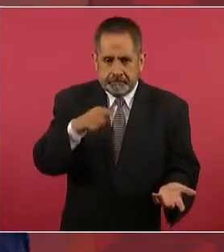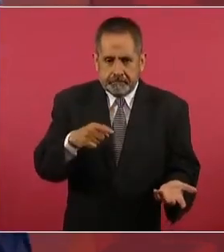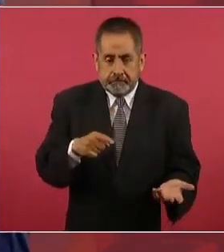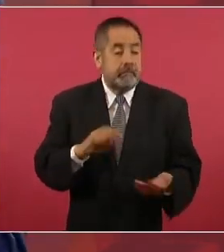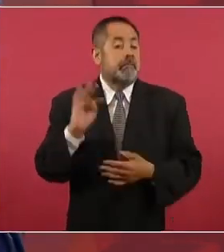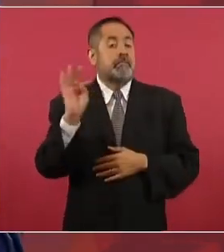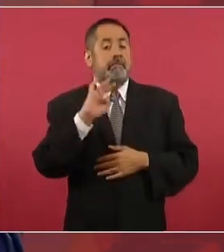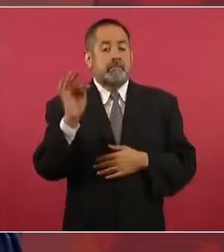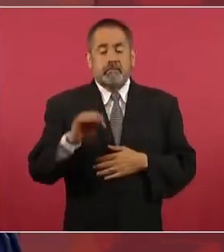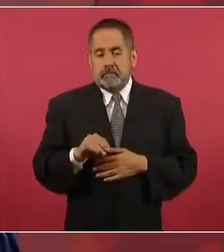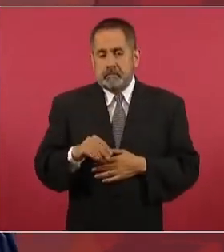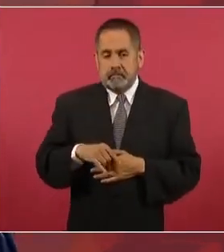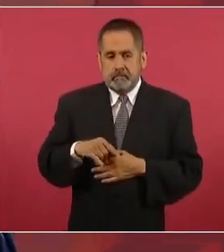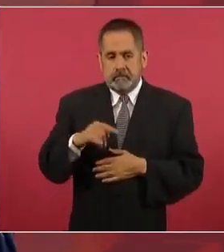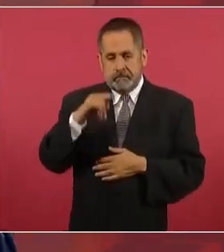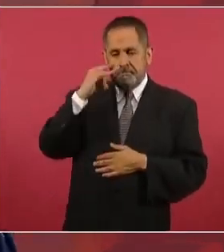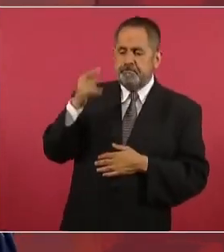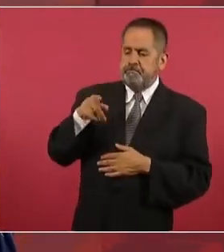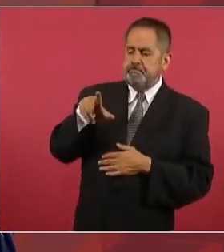manera grosera,